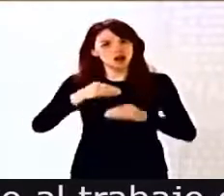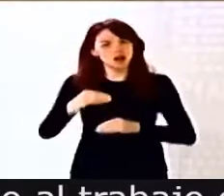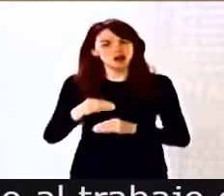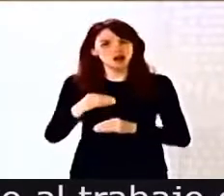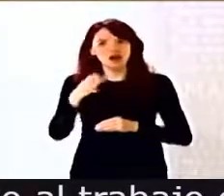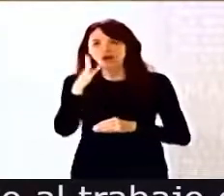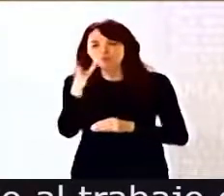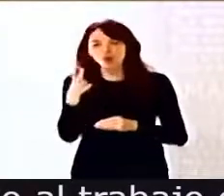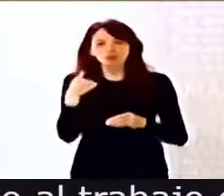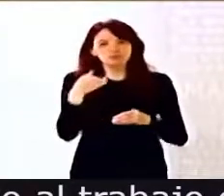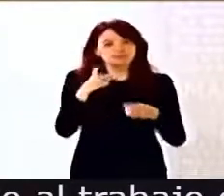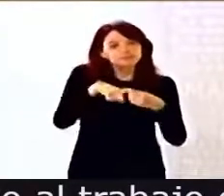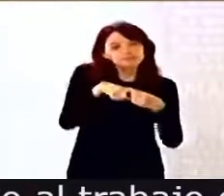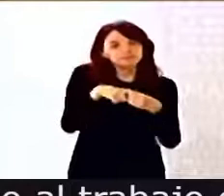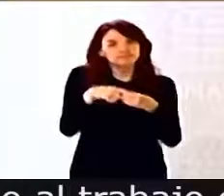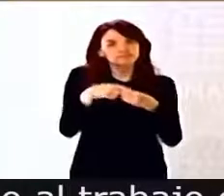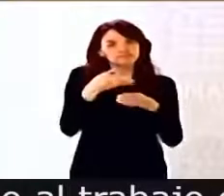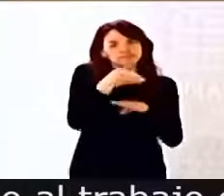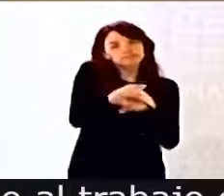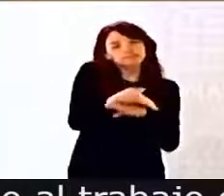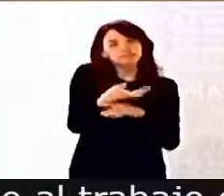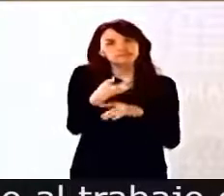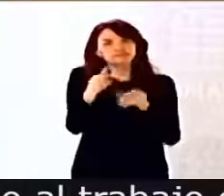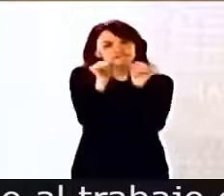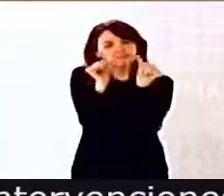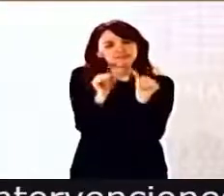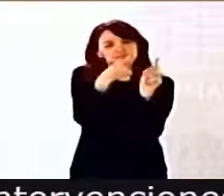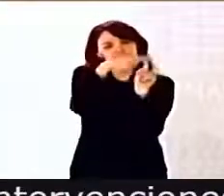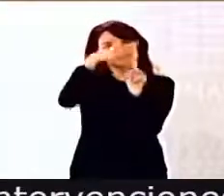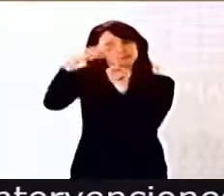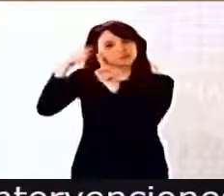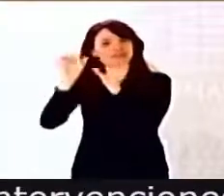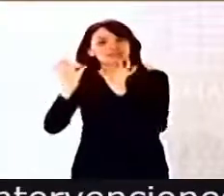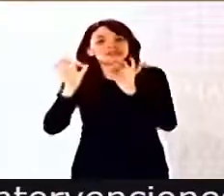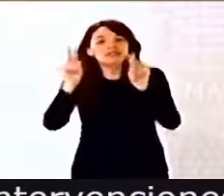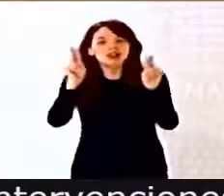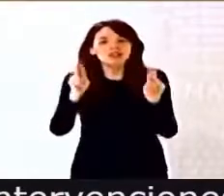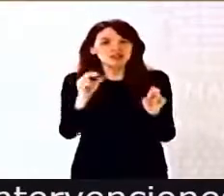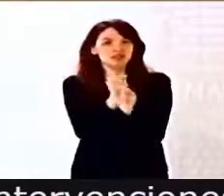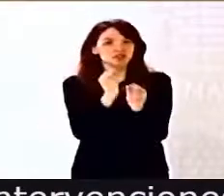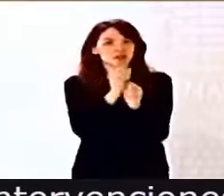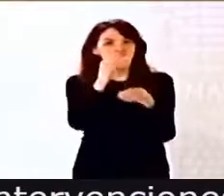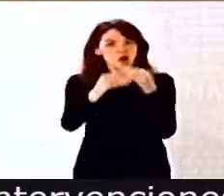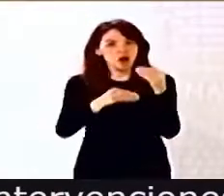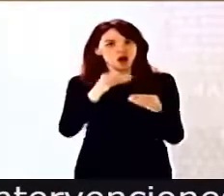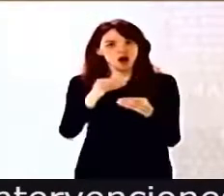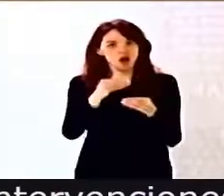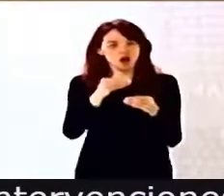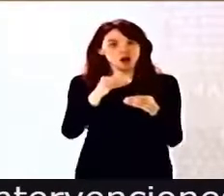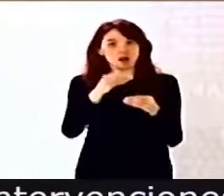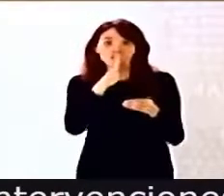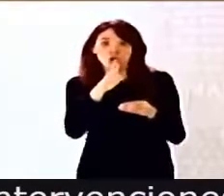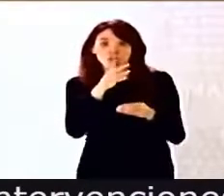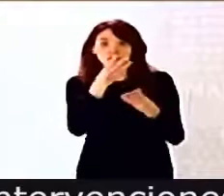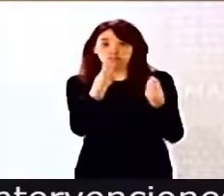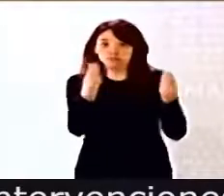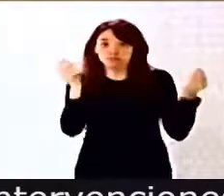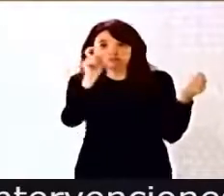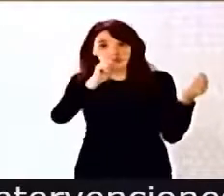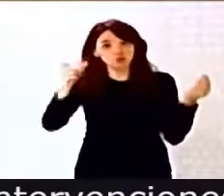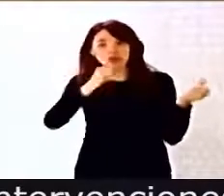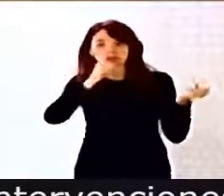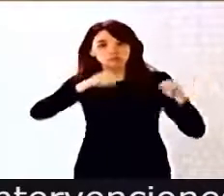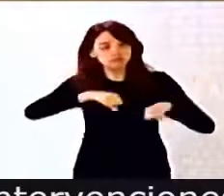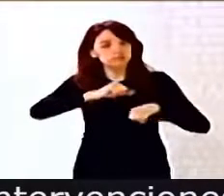las intervenciones de diferente tipo que se han llevado en las residencias de personas de edad que estaban afectadas por